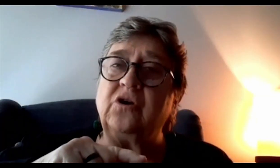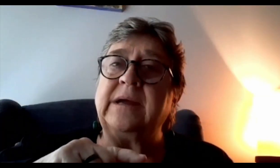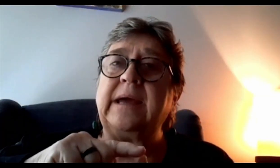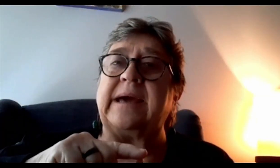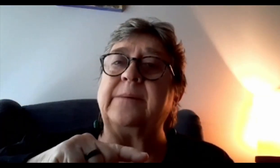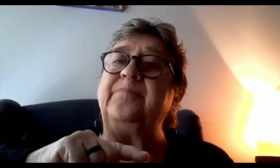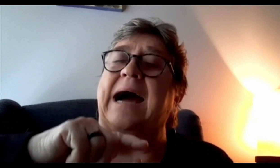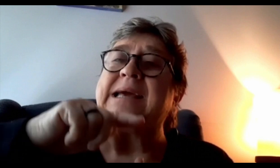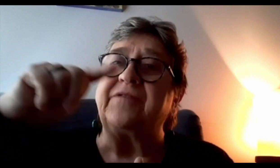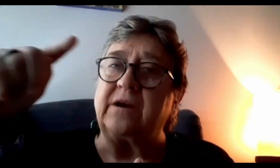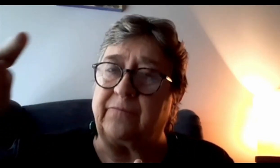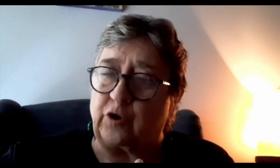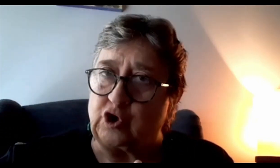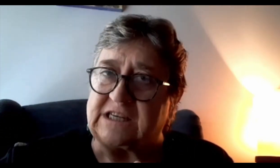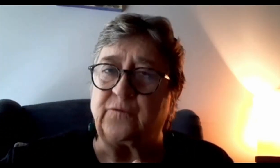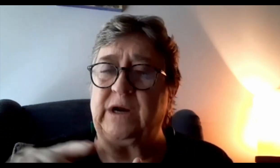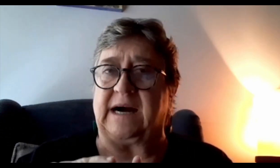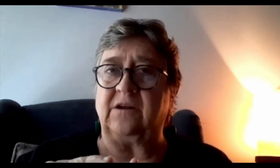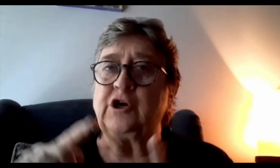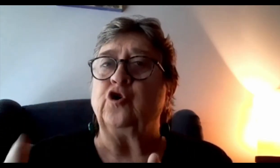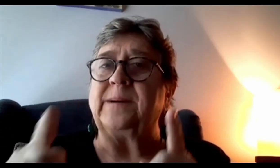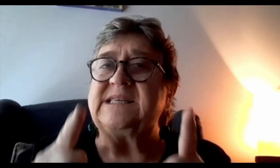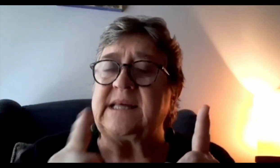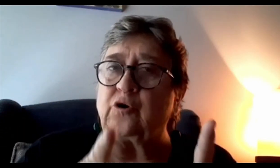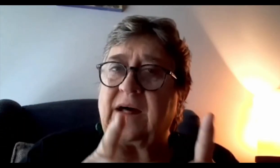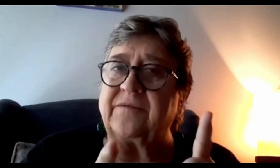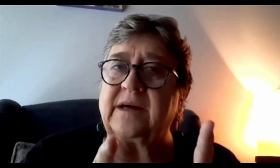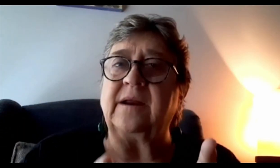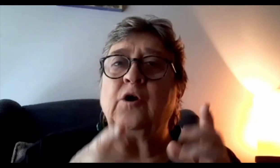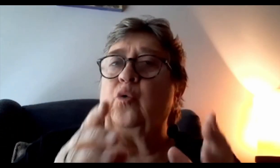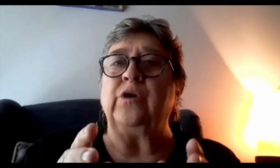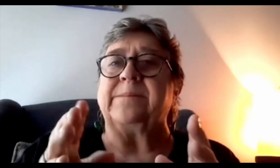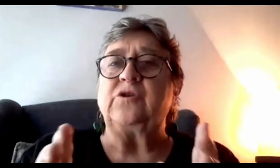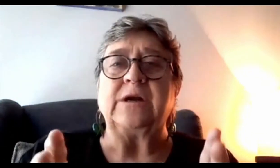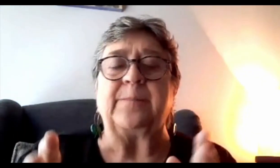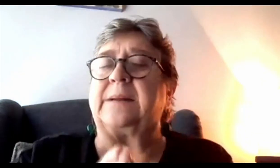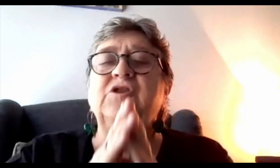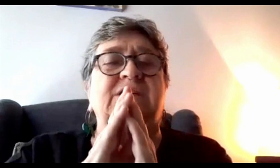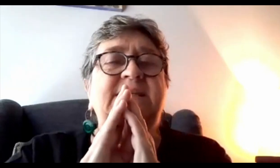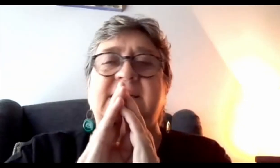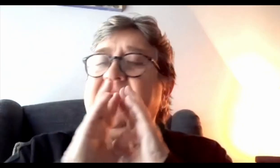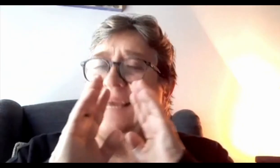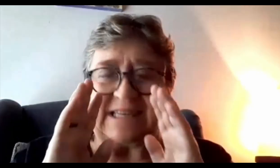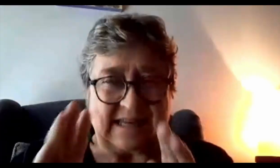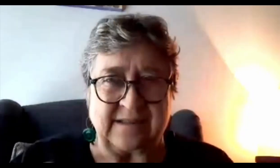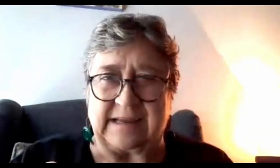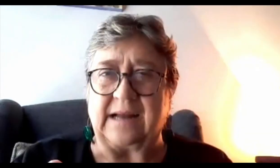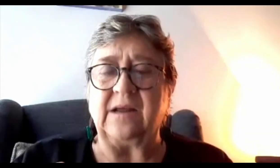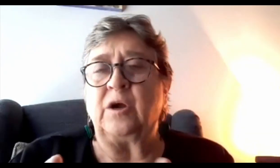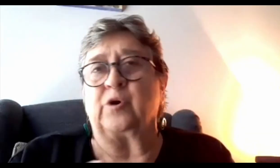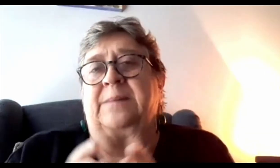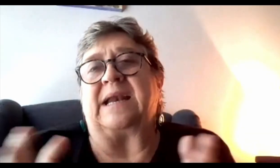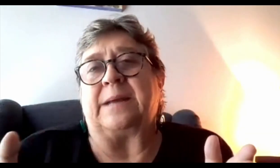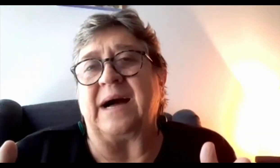Parlamento hay que hacer cosas fuera. No basta con hacer un evento en el Parlamento, que sé, es